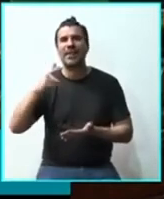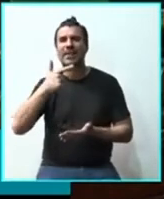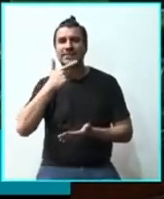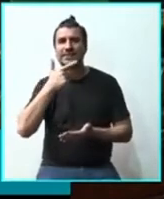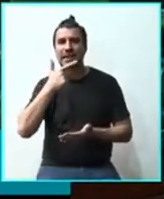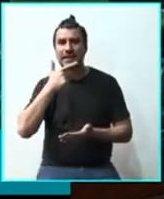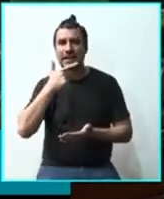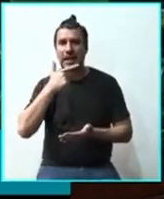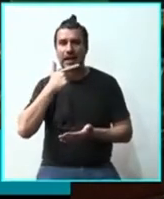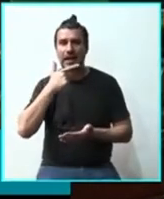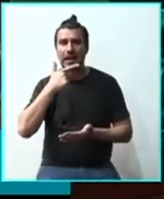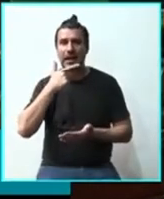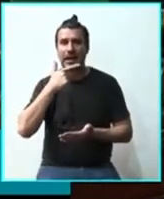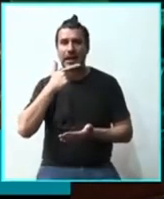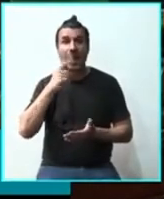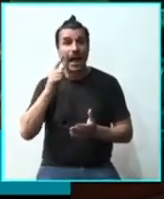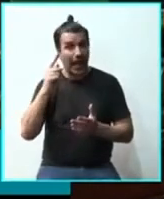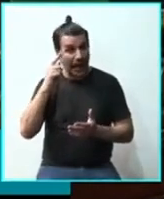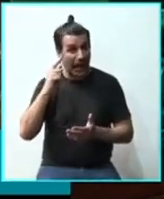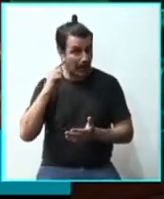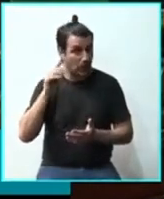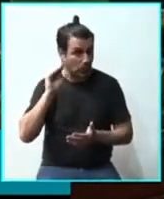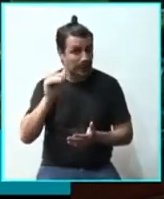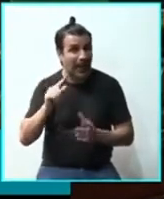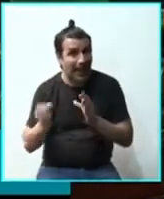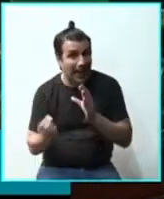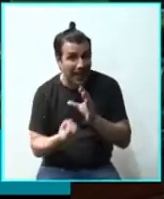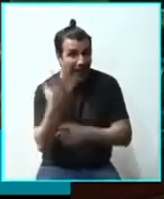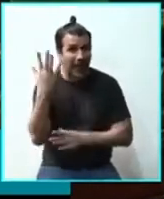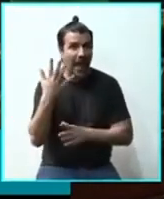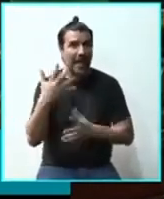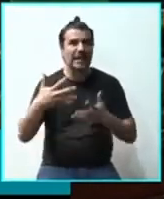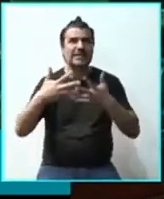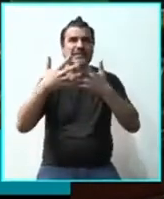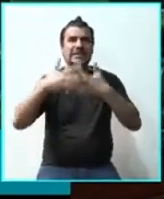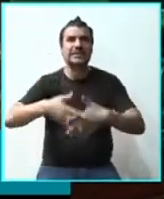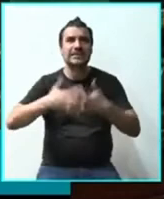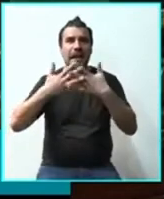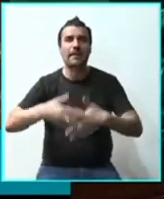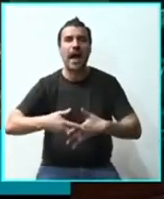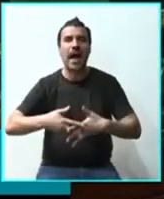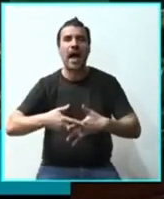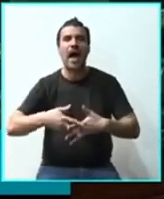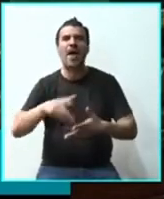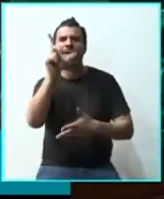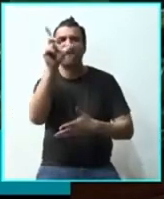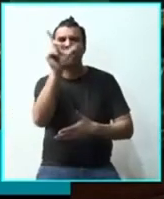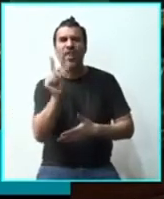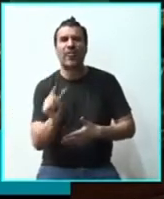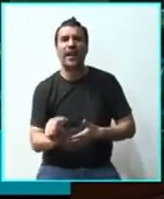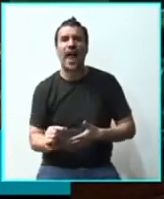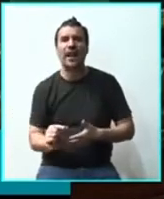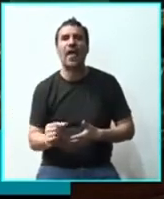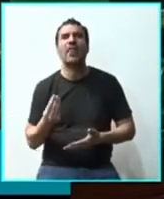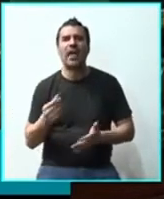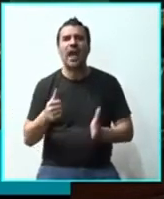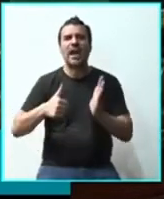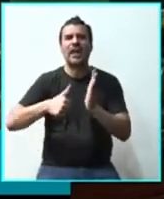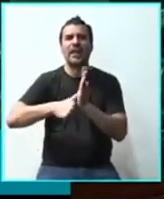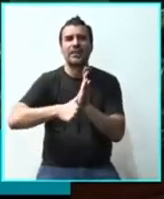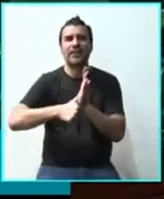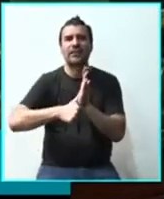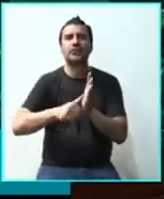que crea, escuchen, que crea el Sistema Federal de Identificación